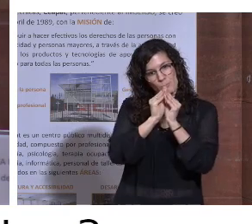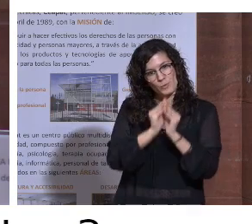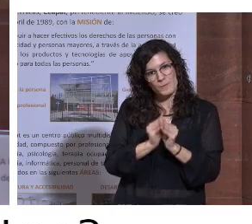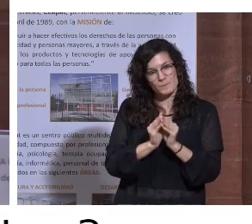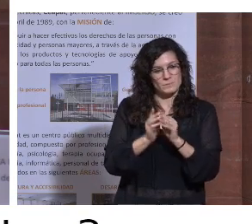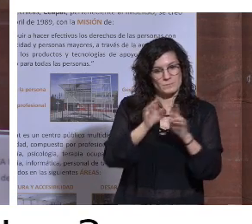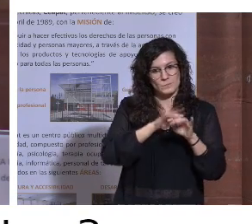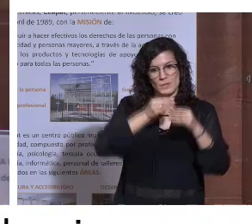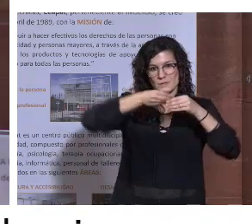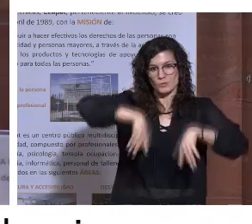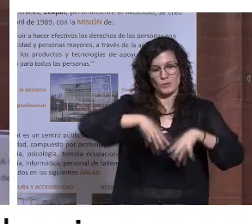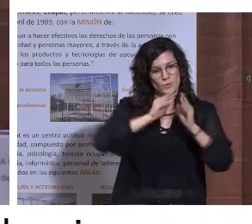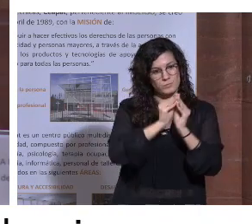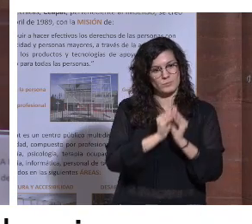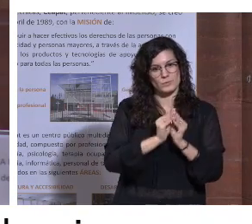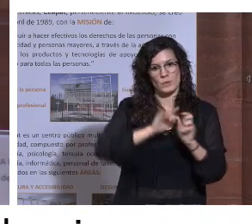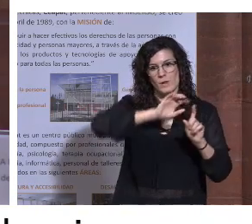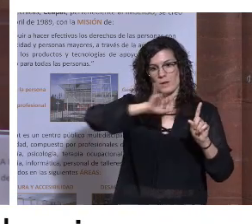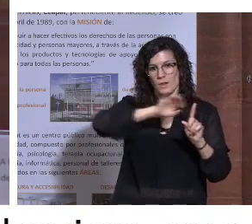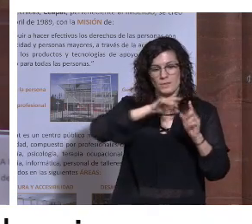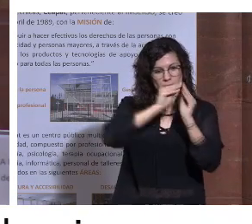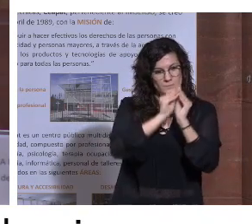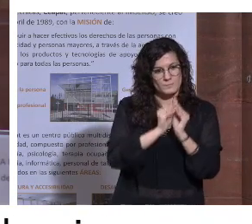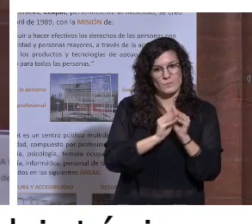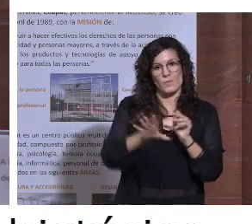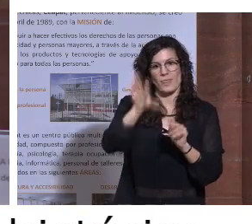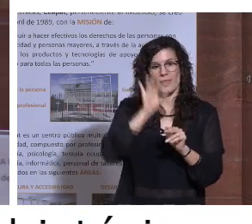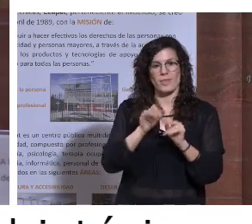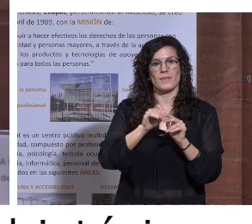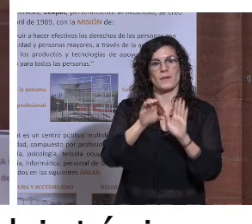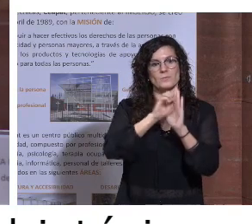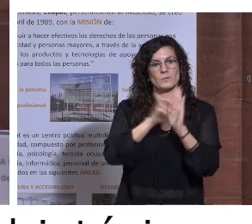un histórico, un algoritmo que decide, ¿no? Sobre